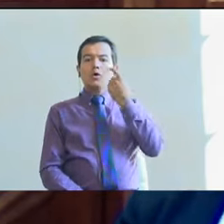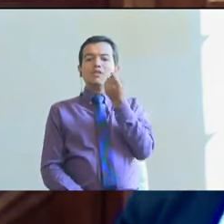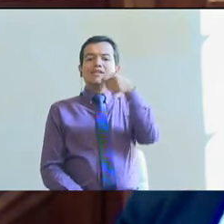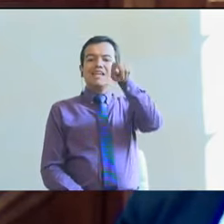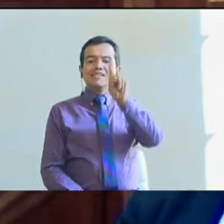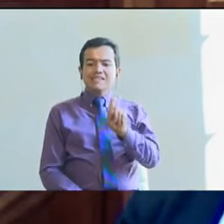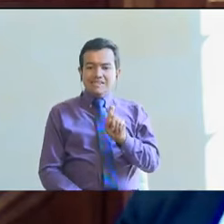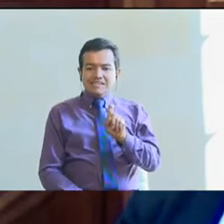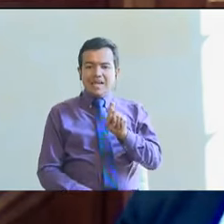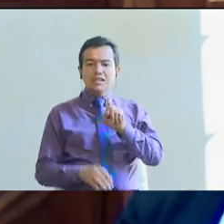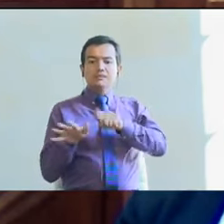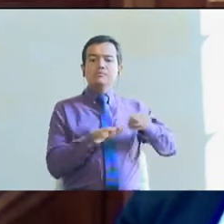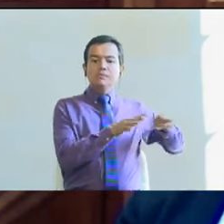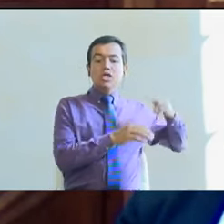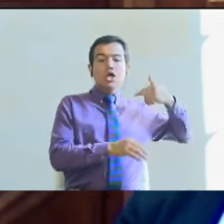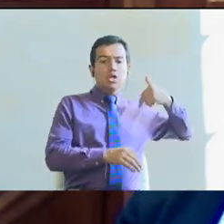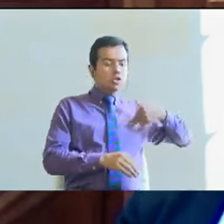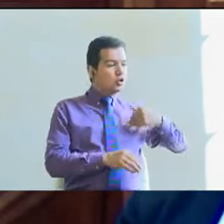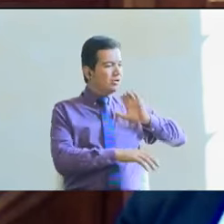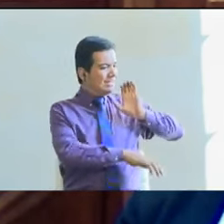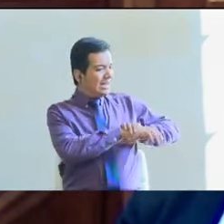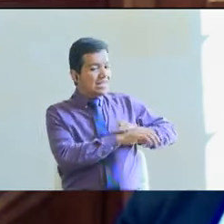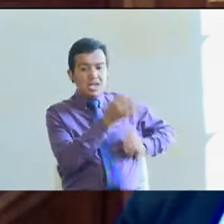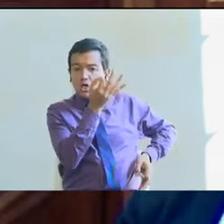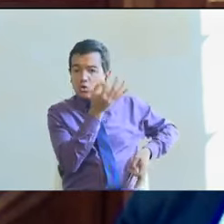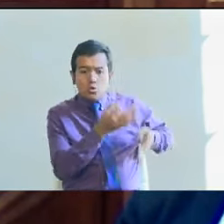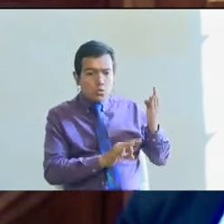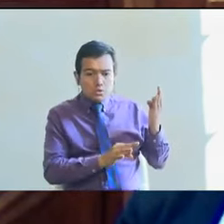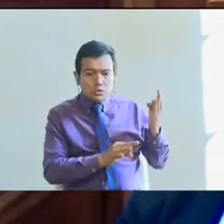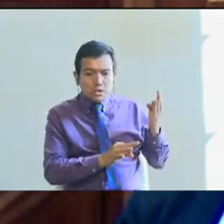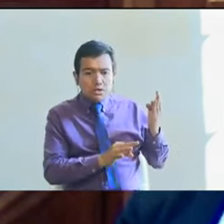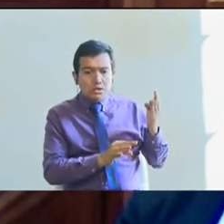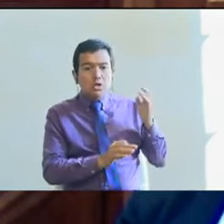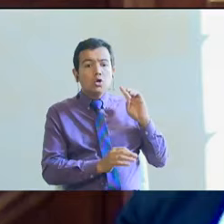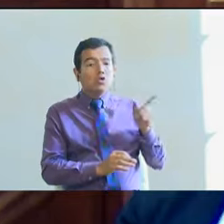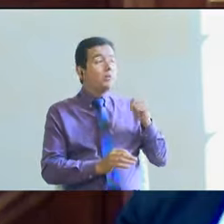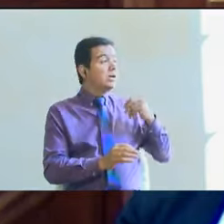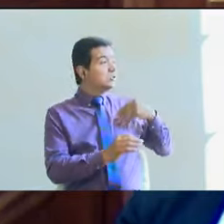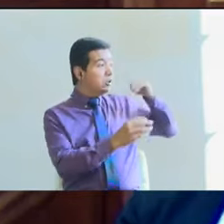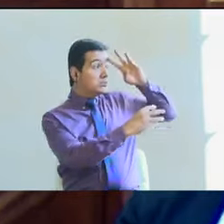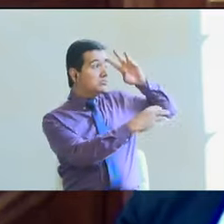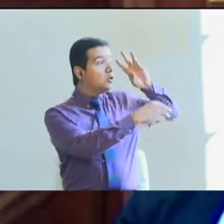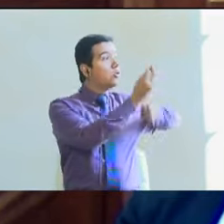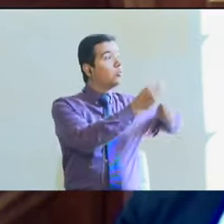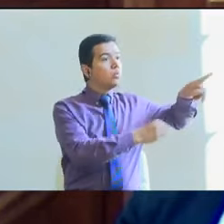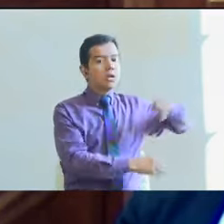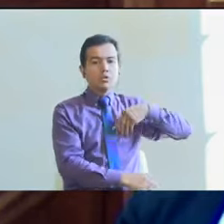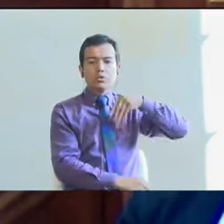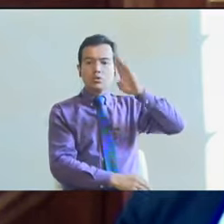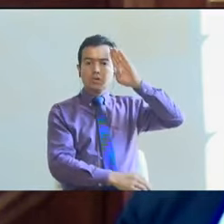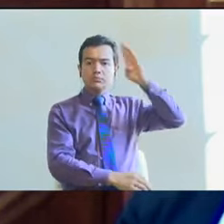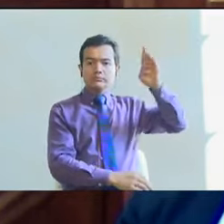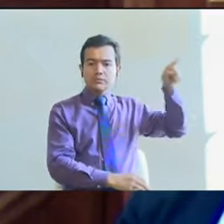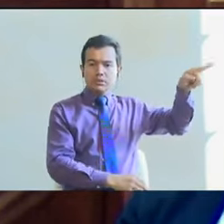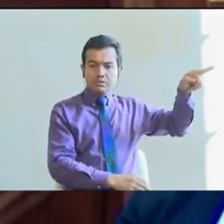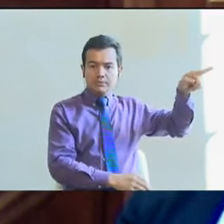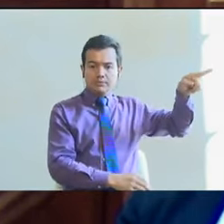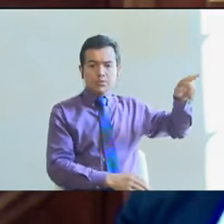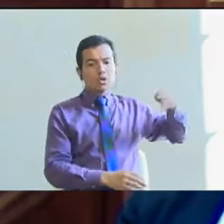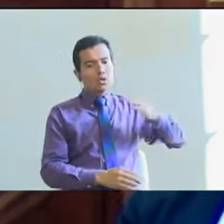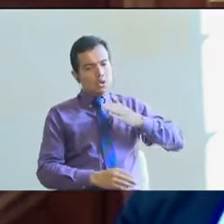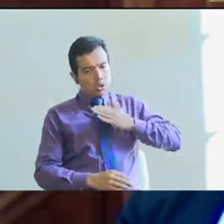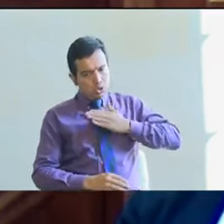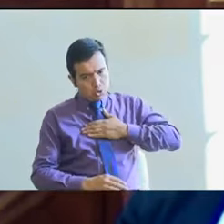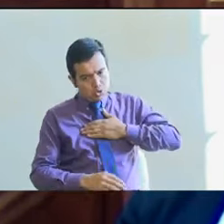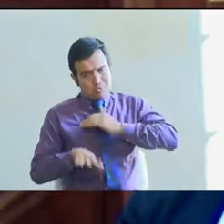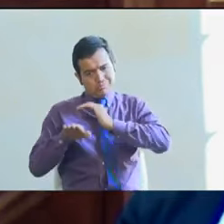injusta que pagué por Sencillamente pensar diferente yo los convoco yo los invito